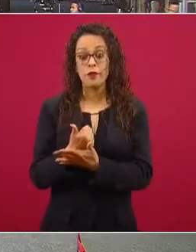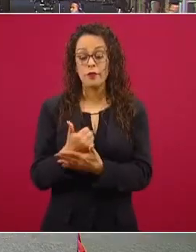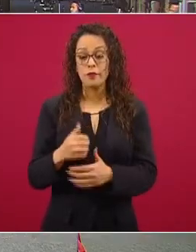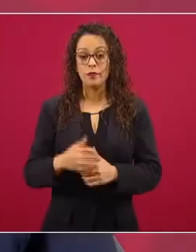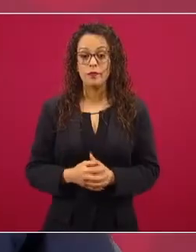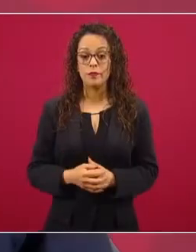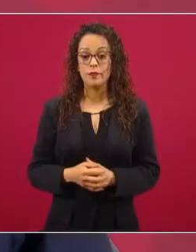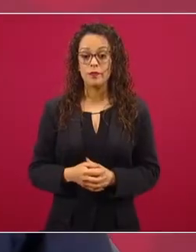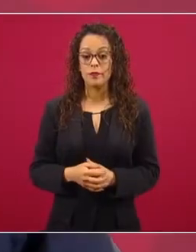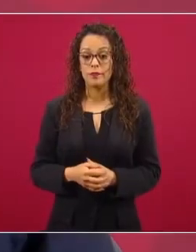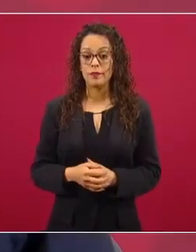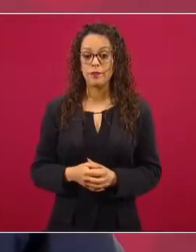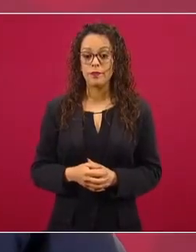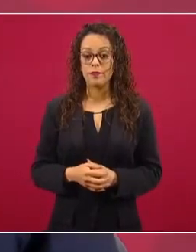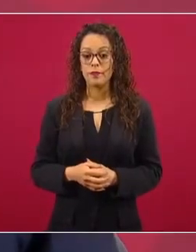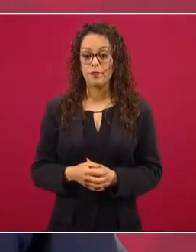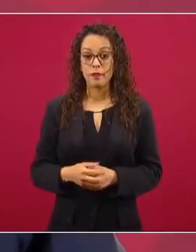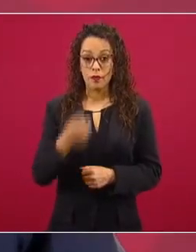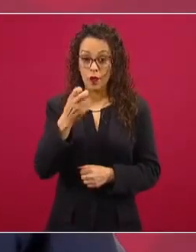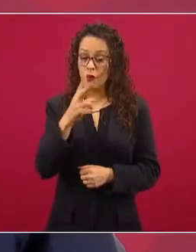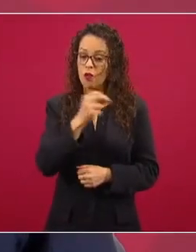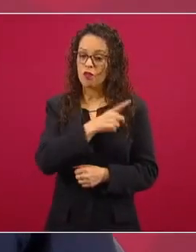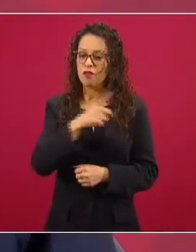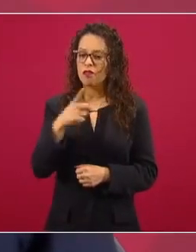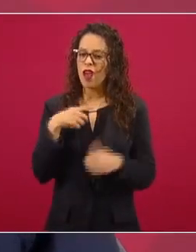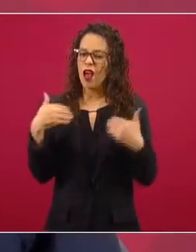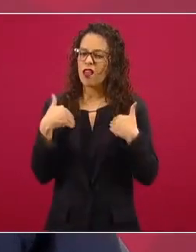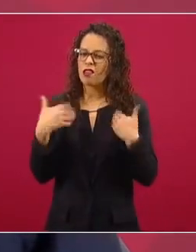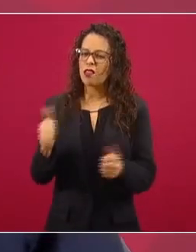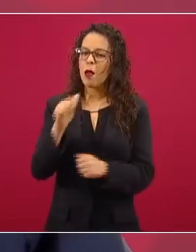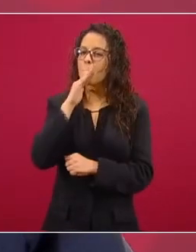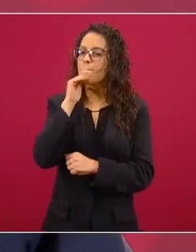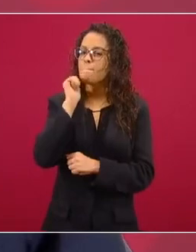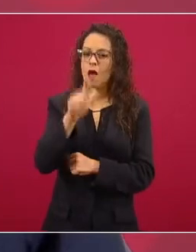Y esto no debe también malinterpretarse. No